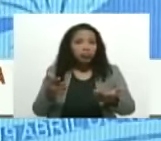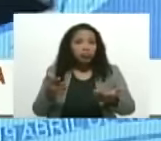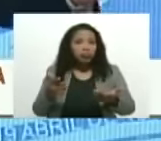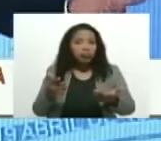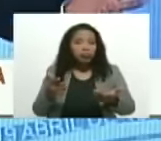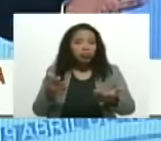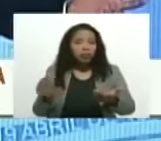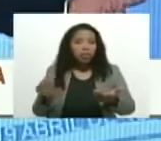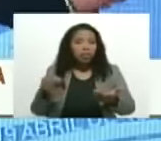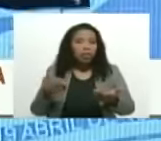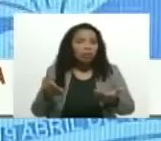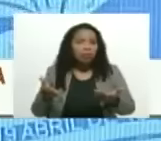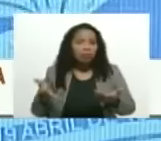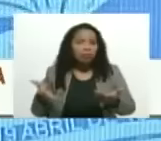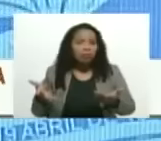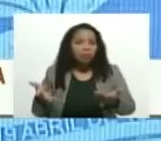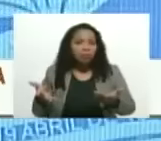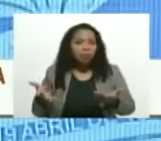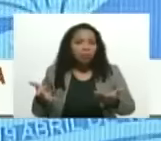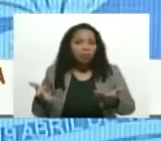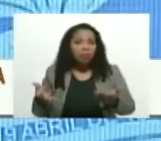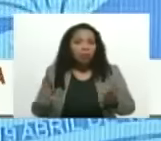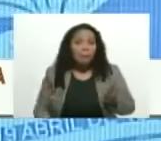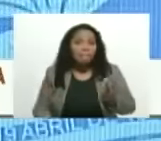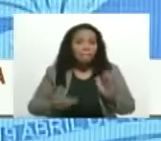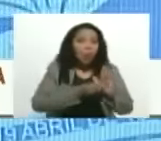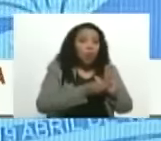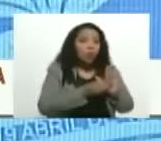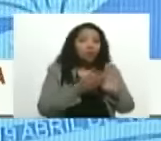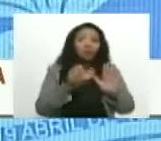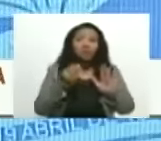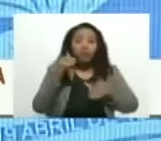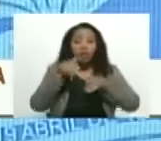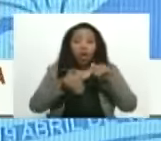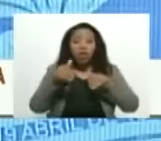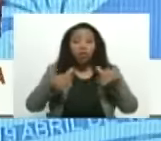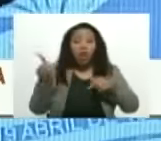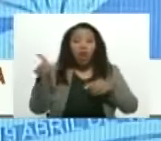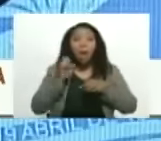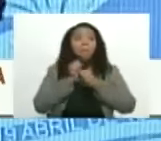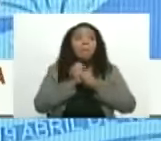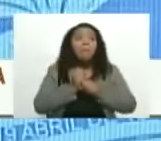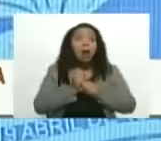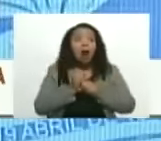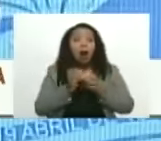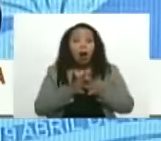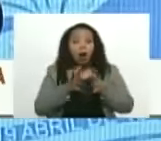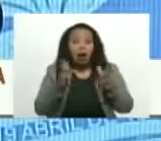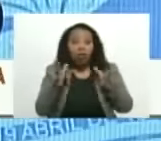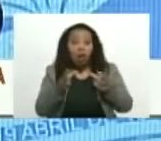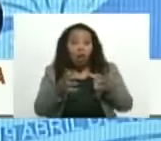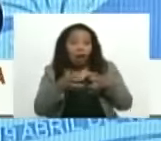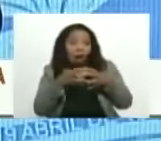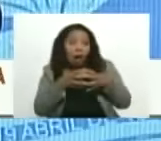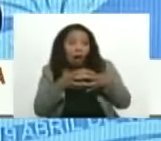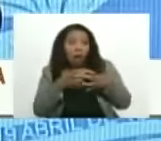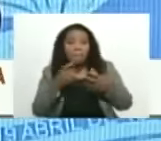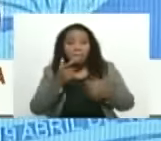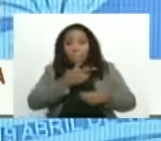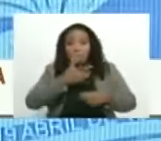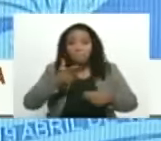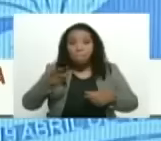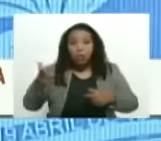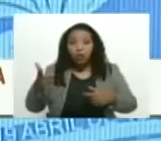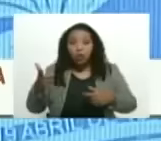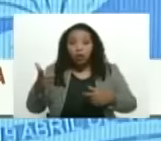además de que pusieron tantos votantes porque ellos esperaban las fotos de grandes tumultos que nunca aparecieron,